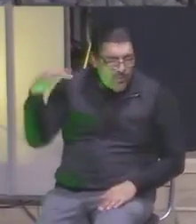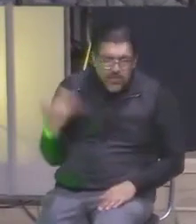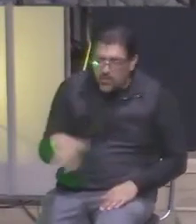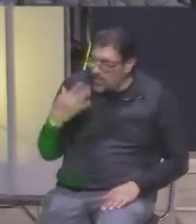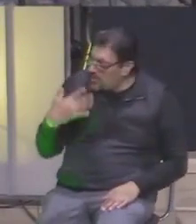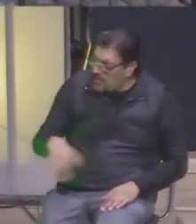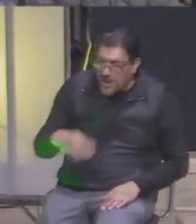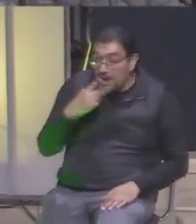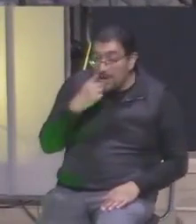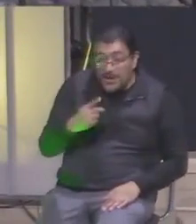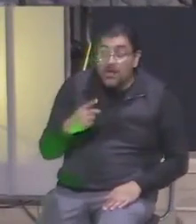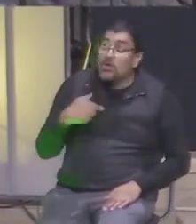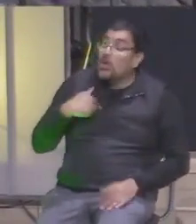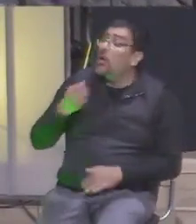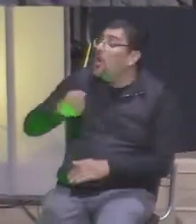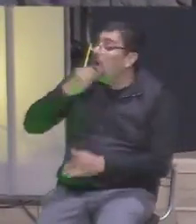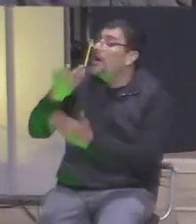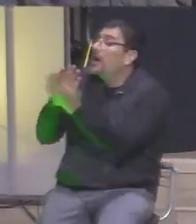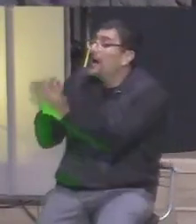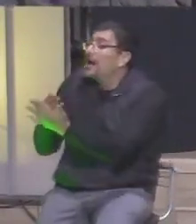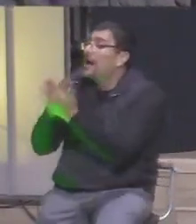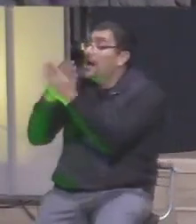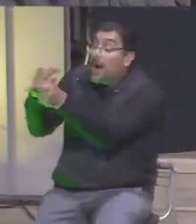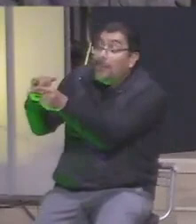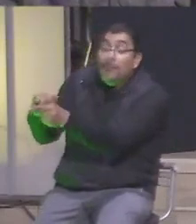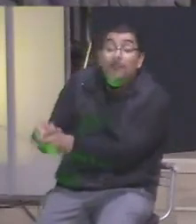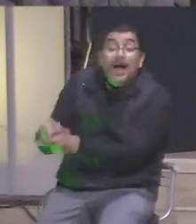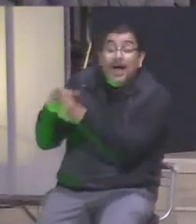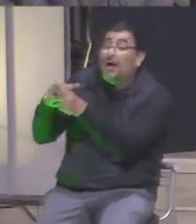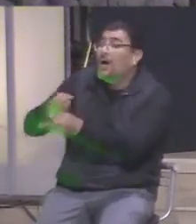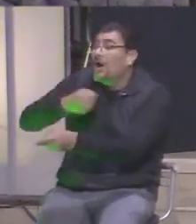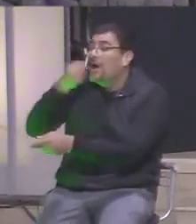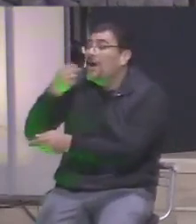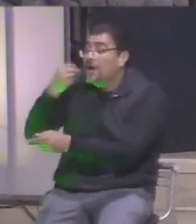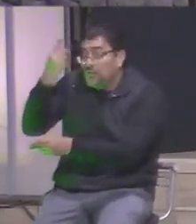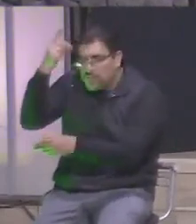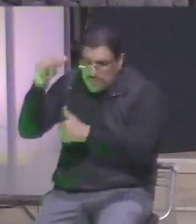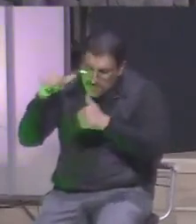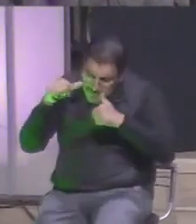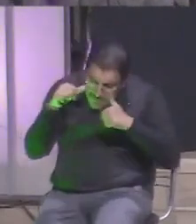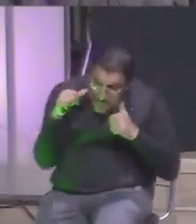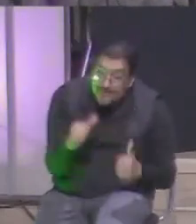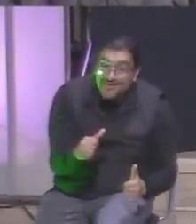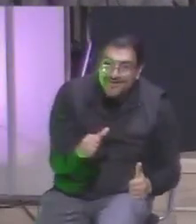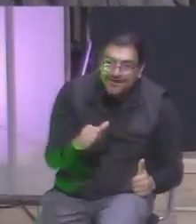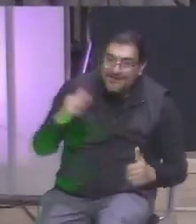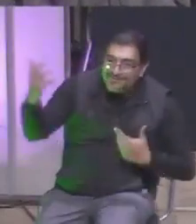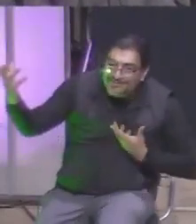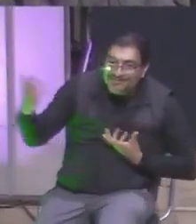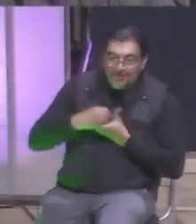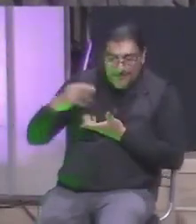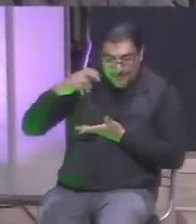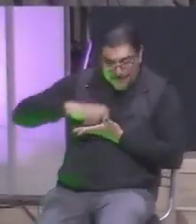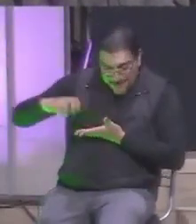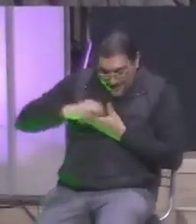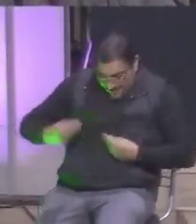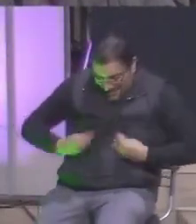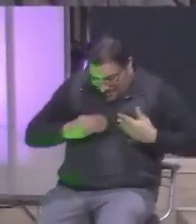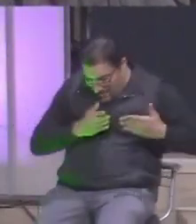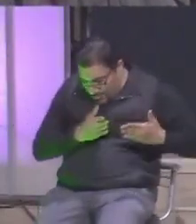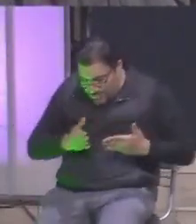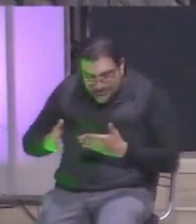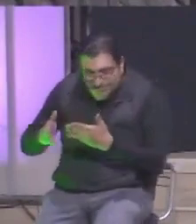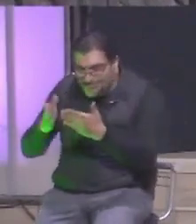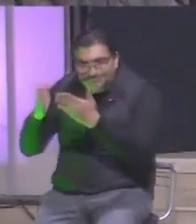la palabra que esperó pacientemente oyó su clamor y enderezó sus